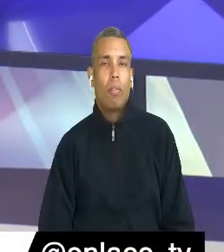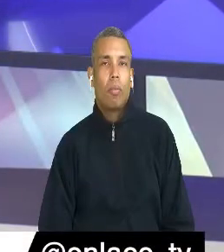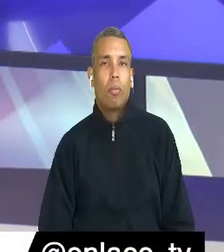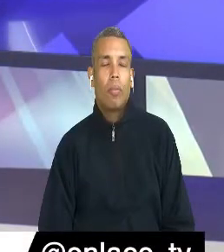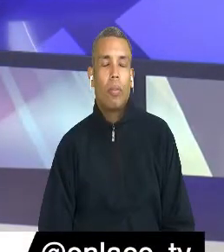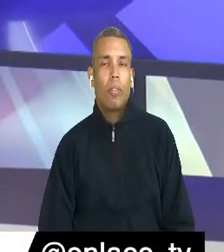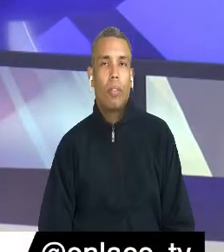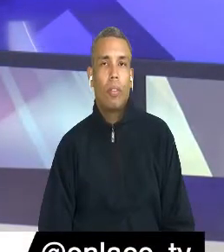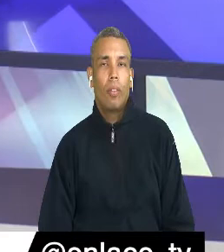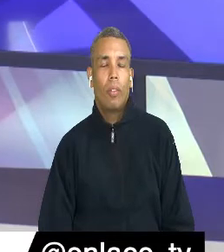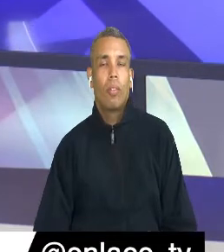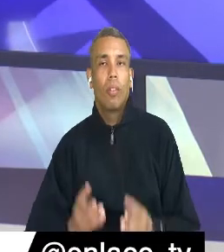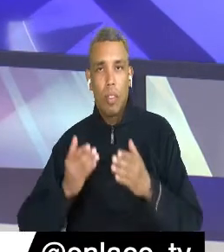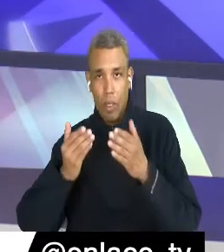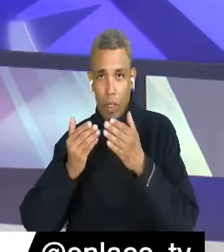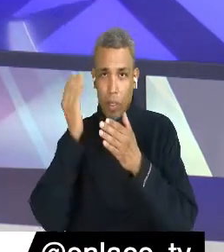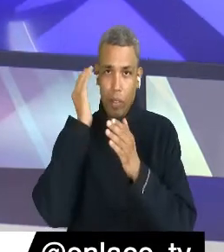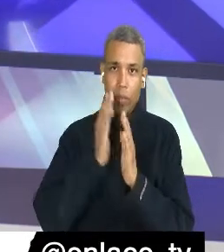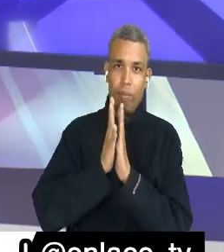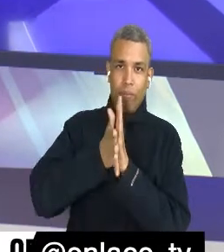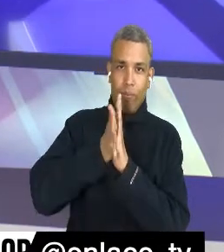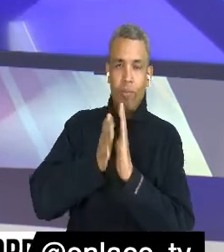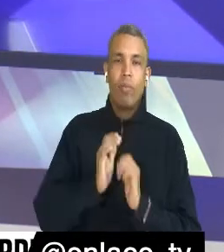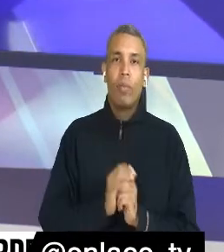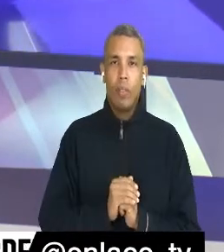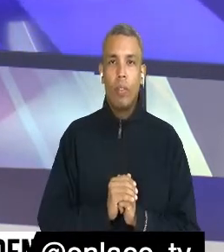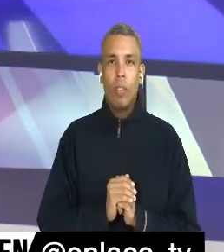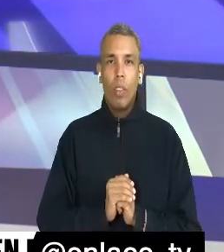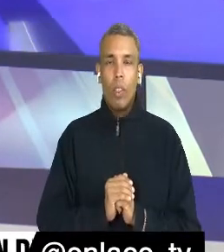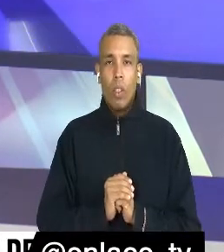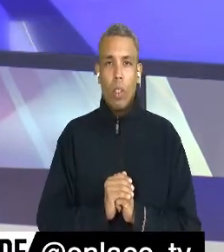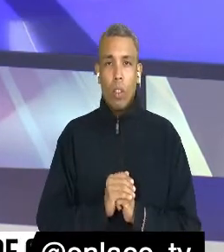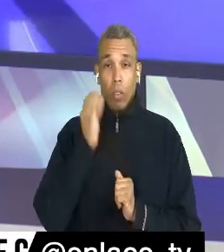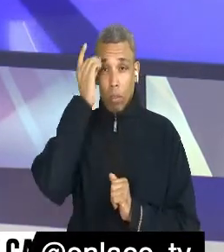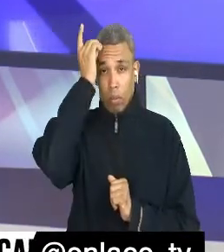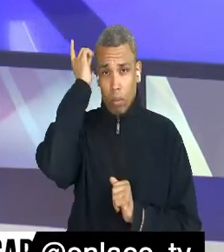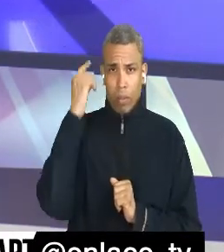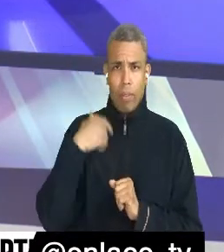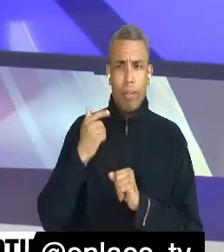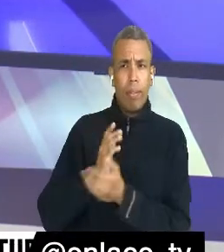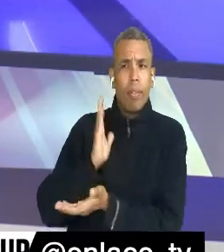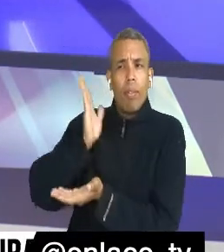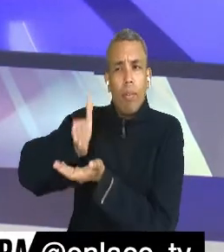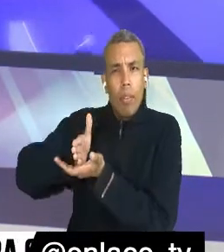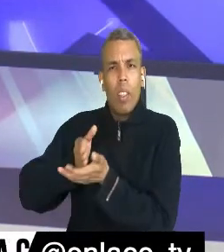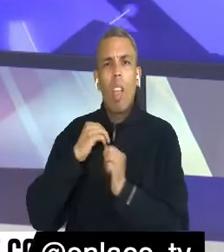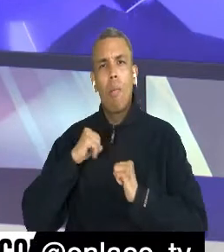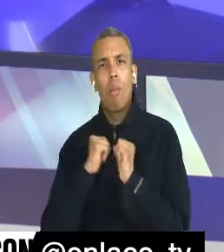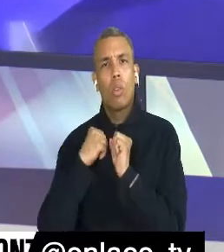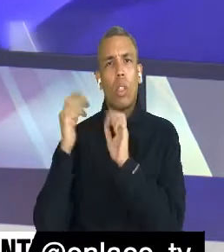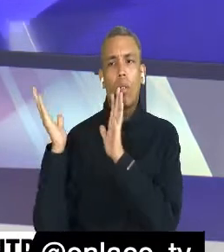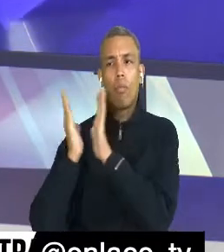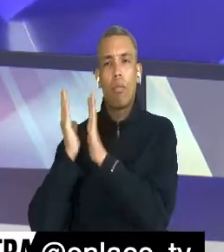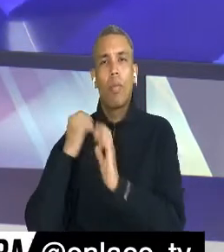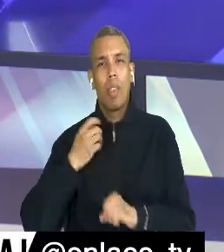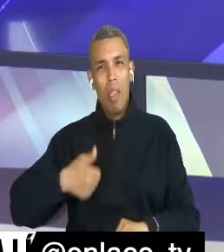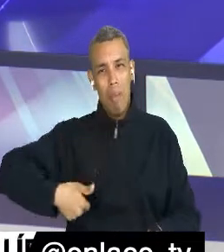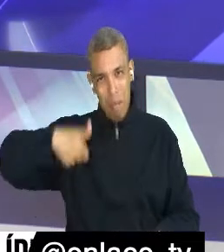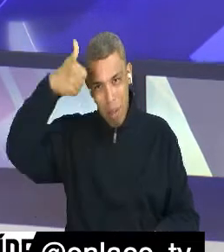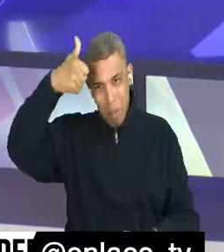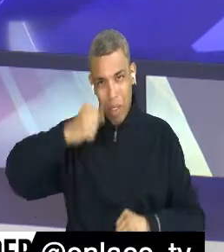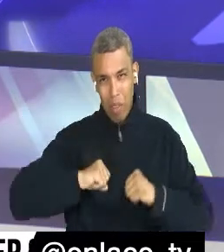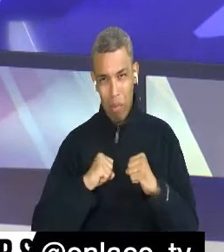Iniciamos con el desarrollo informativo. Después de su entrevista con el presidente de Ecopetrol, Juan Carlos Echeverry, el alcalde Darío Echeverry Serrano informó sobre la